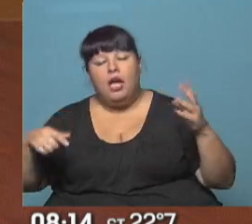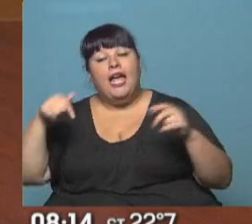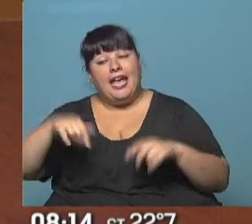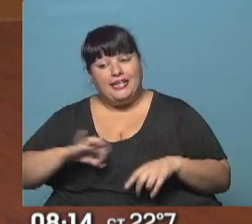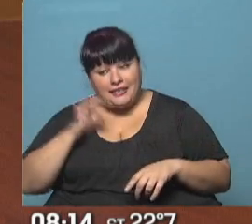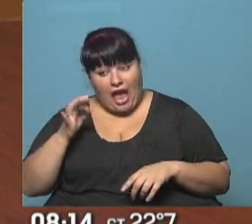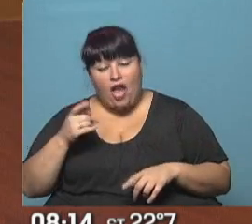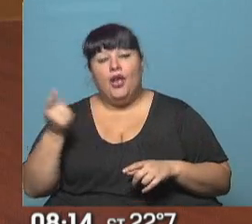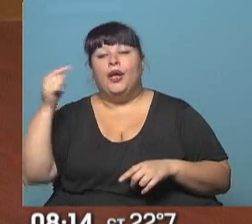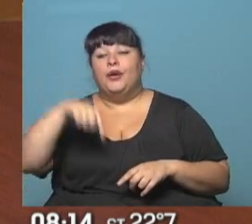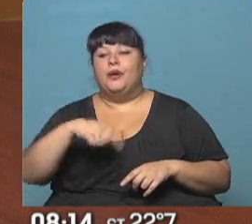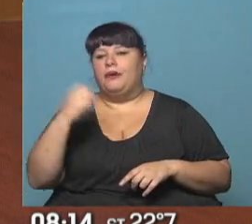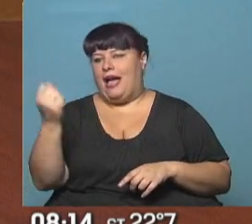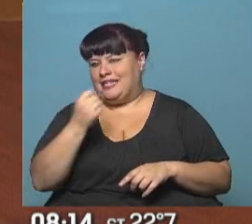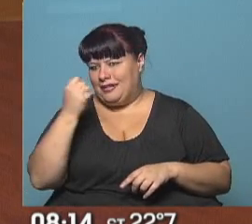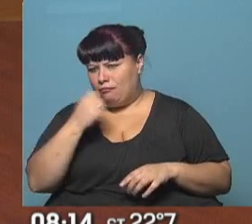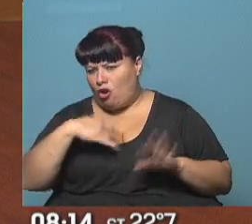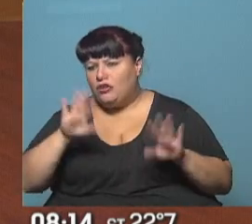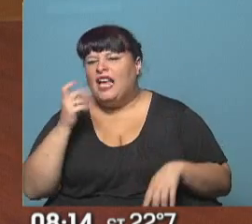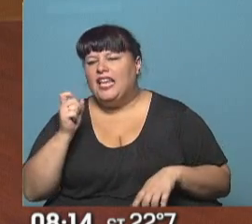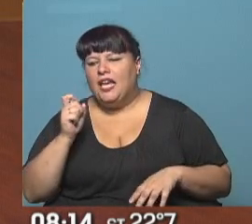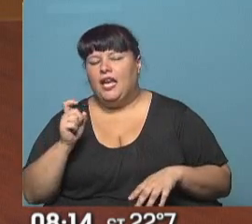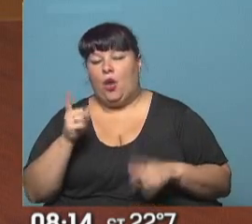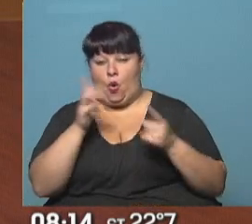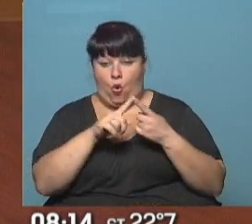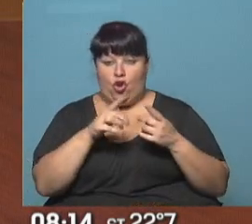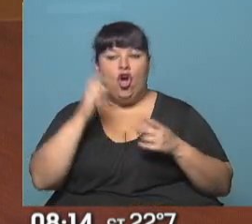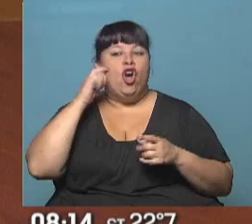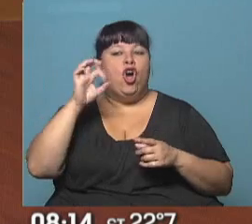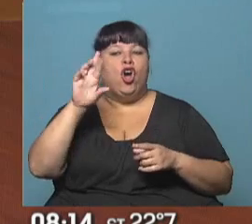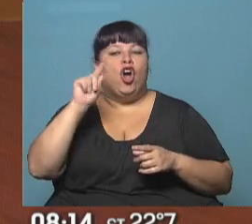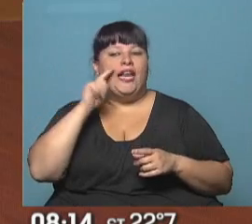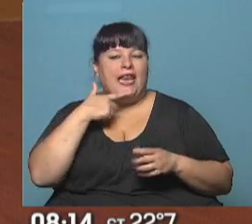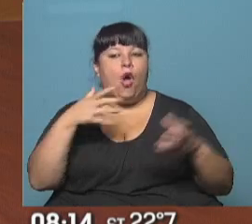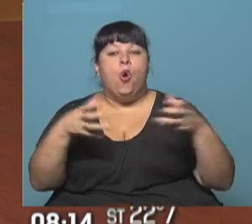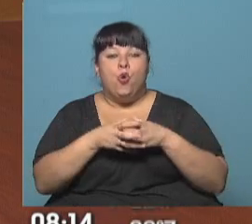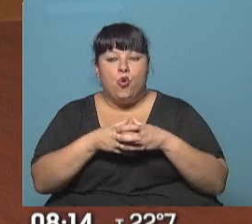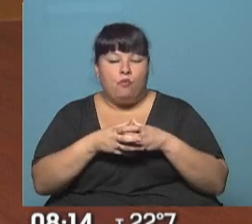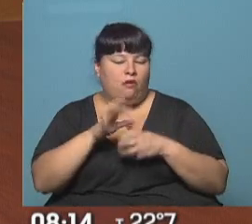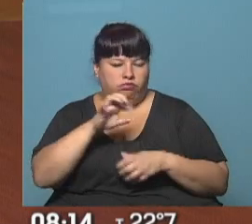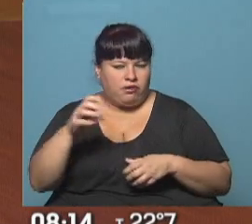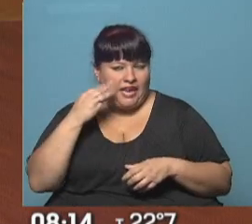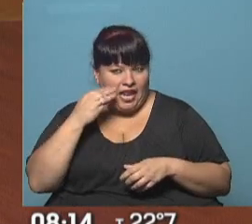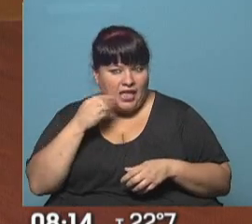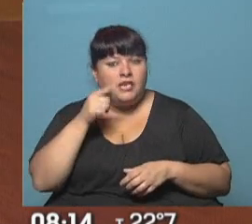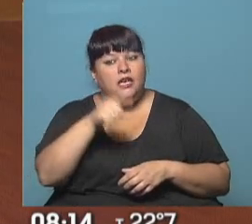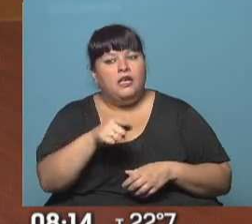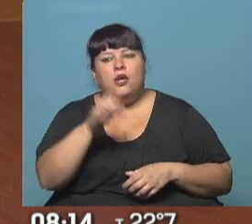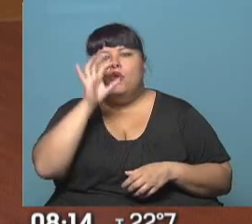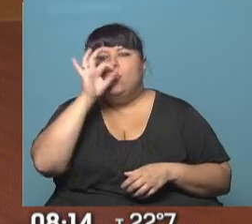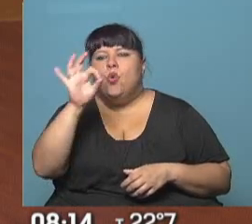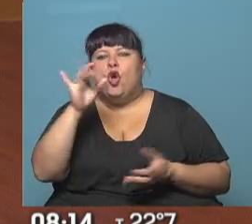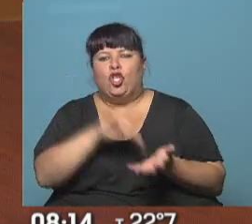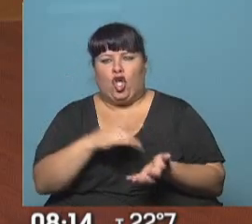año tiene como figuras preponderantes, por un lado, a Gorillaz, la banda de Damon Albarn, que nunca